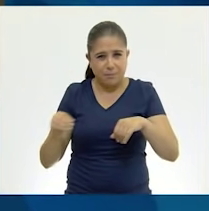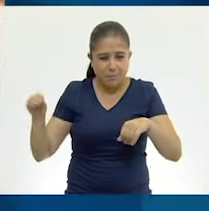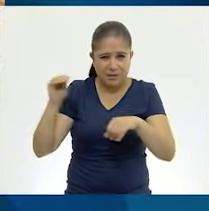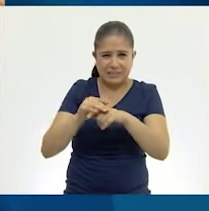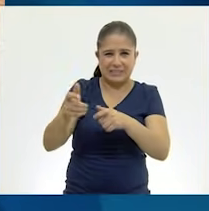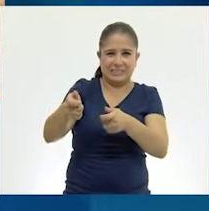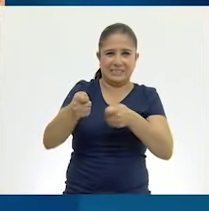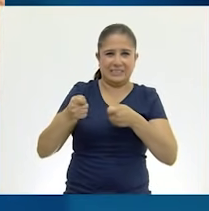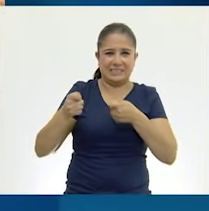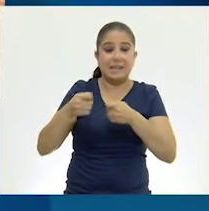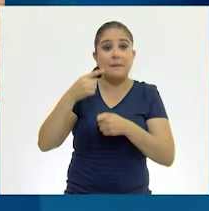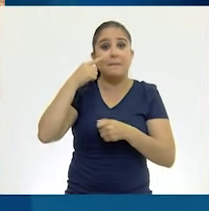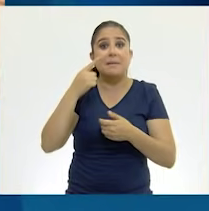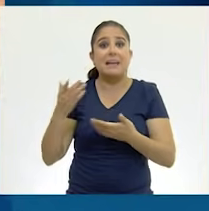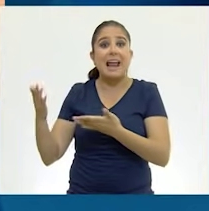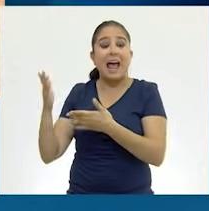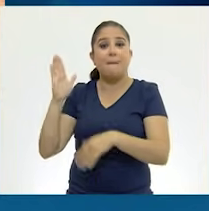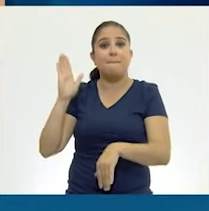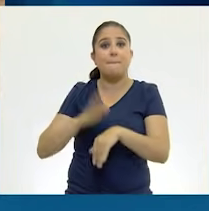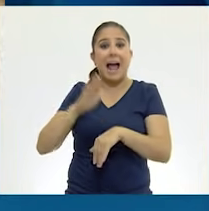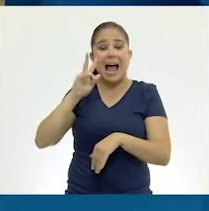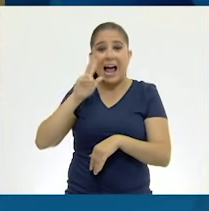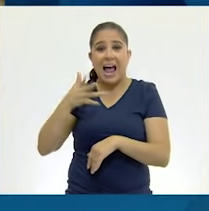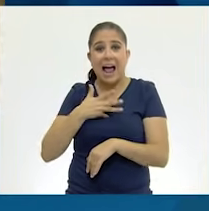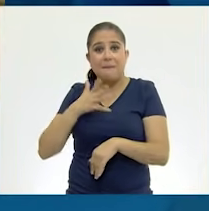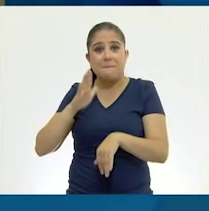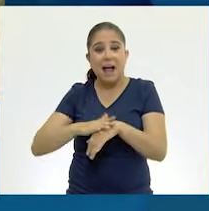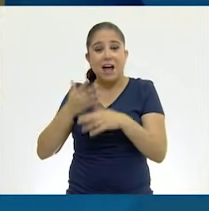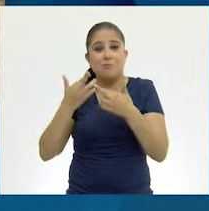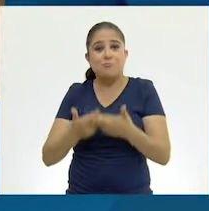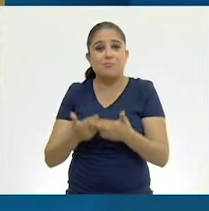sacar. ¡Mira que encontré más!